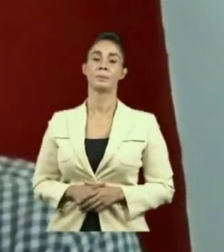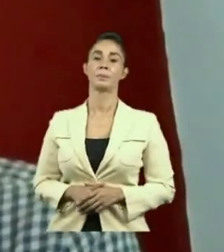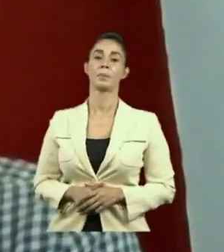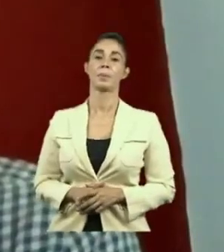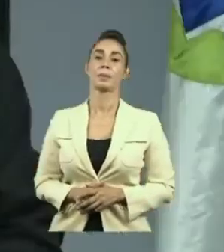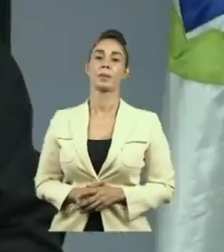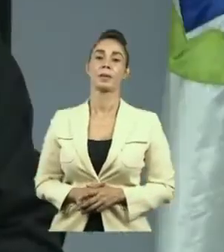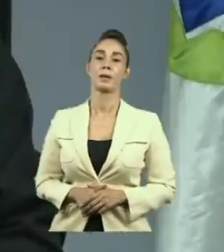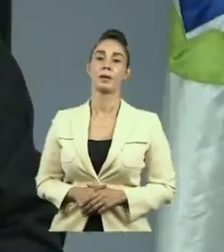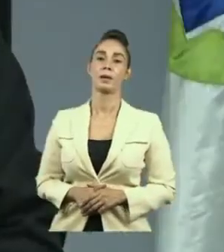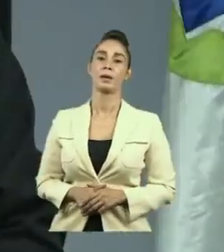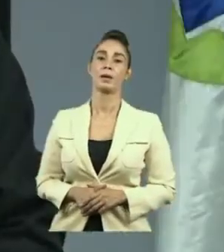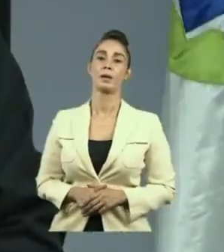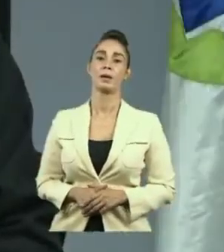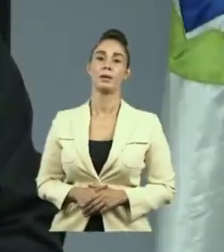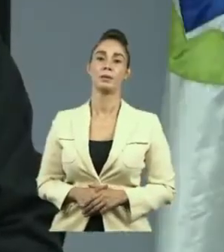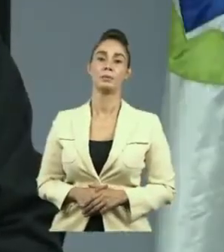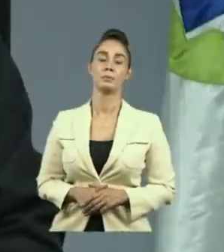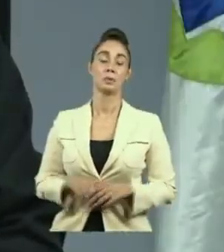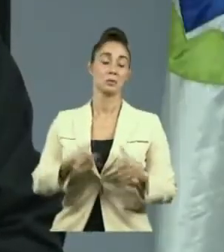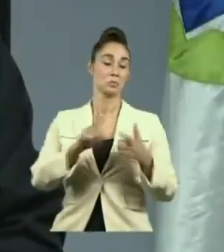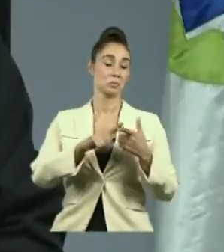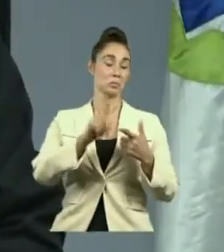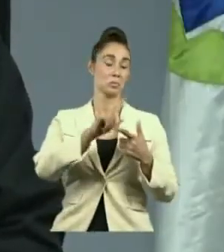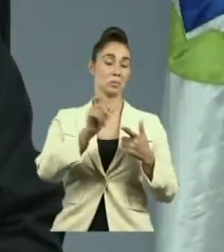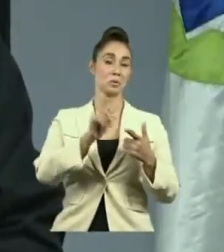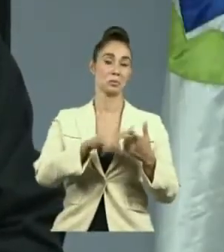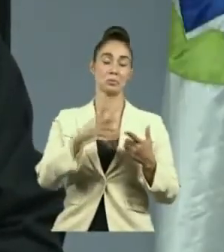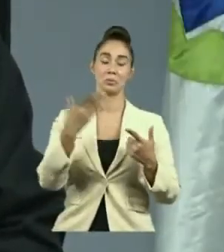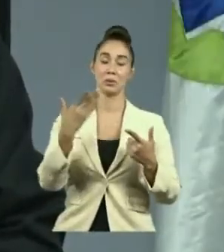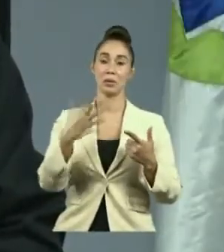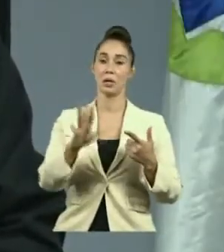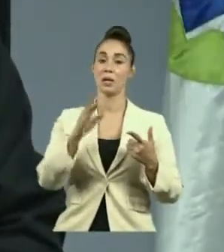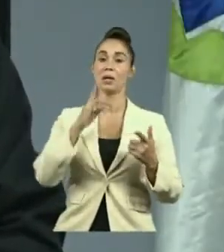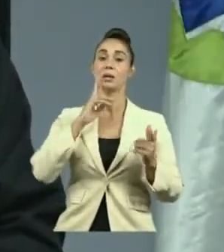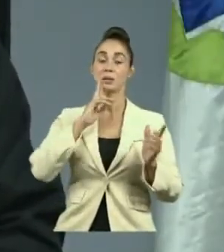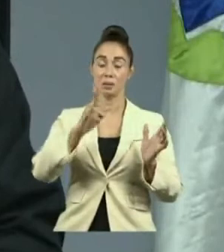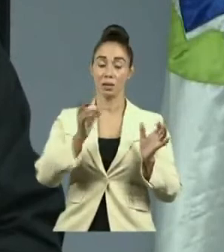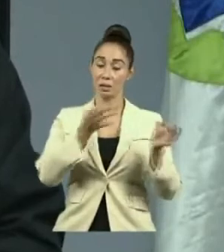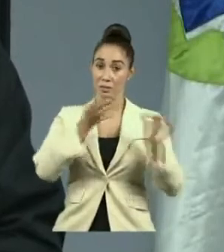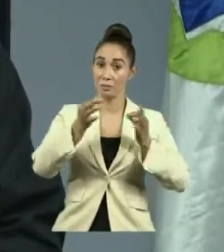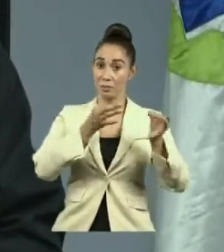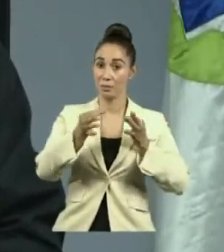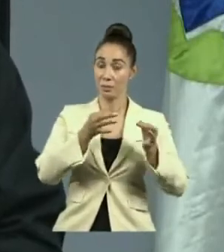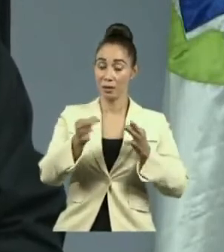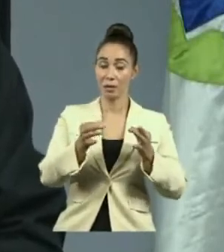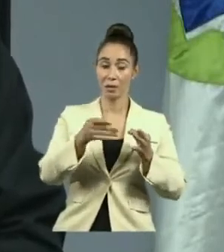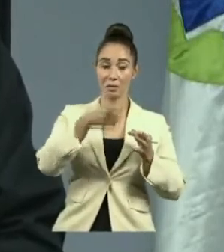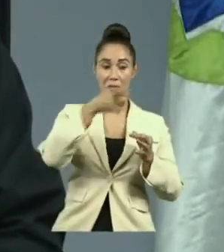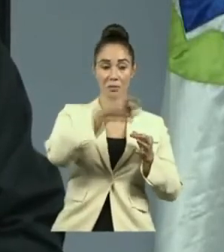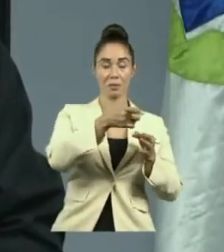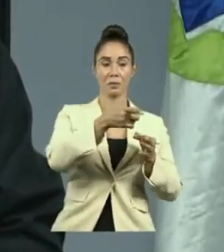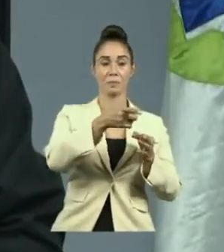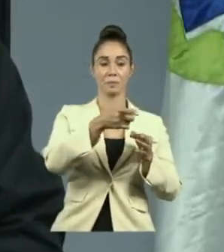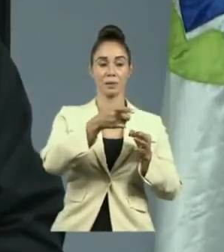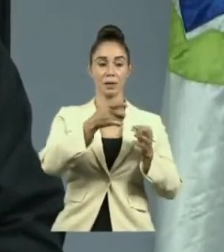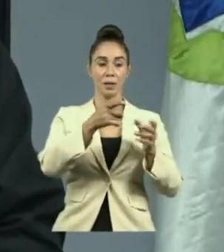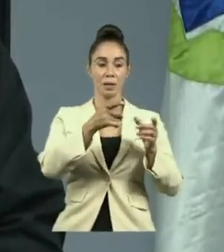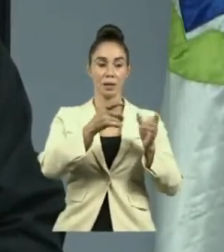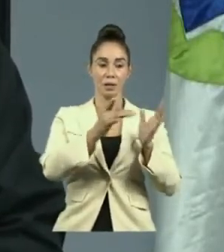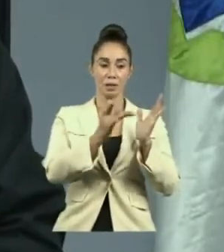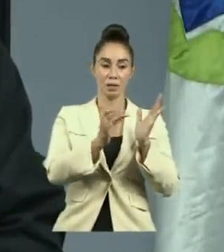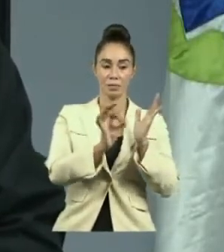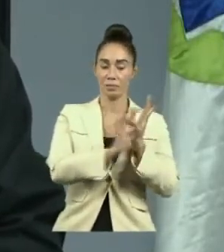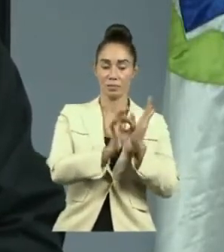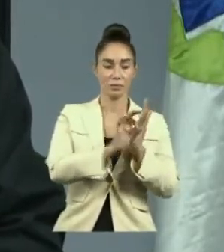a bueno sobre la casa si es sobre ese solamente pues ya acabo de decirle que las condiciones no están